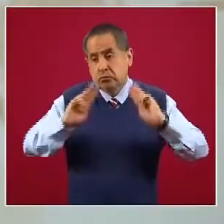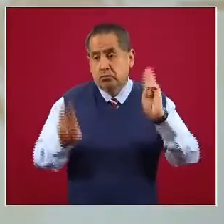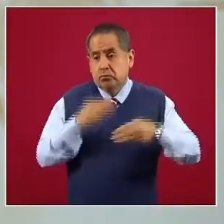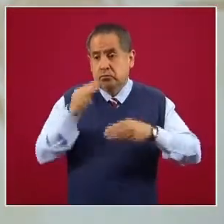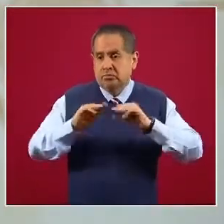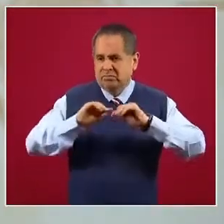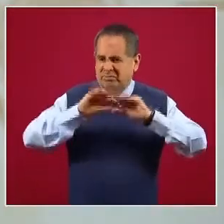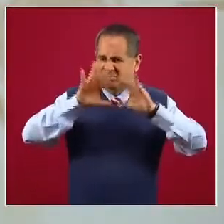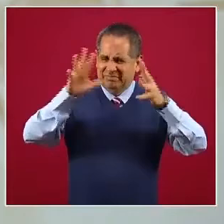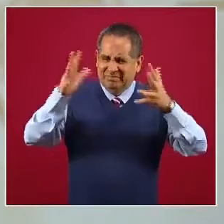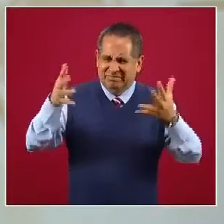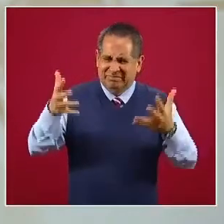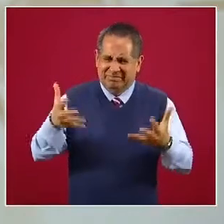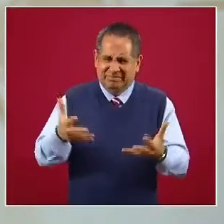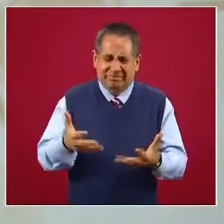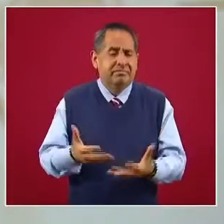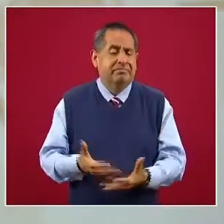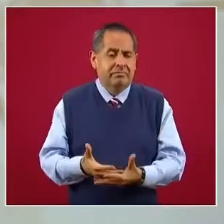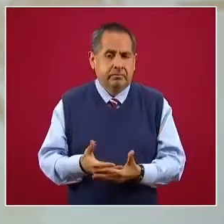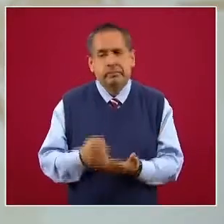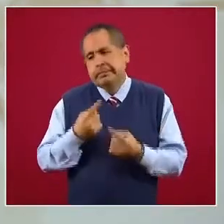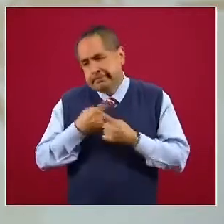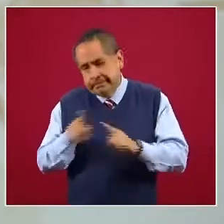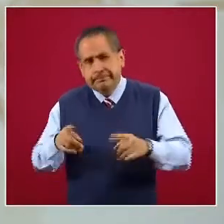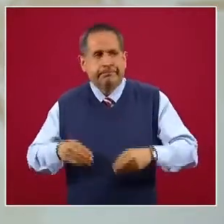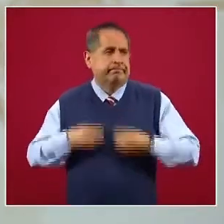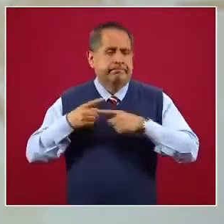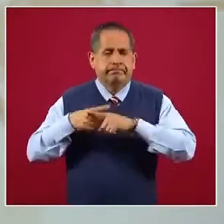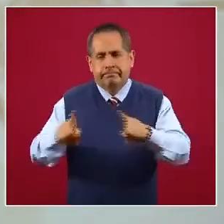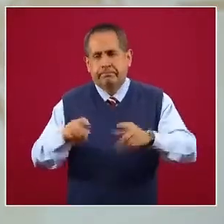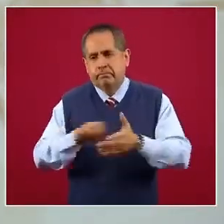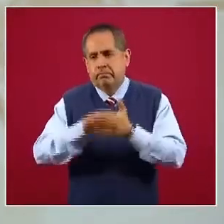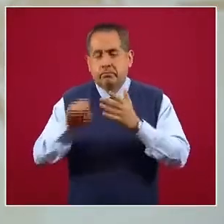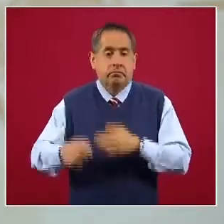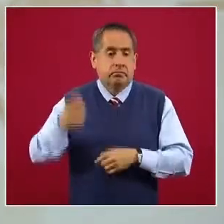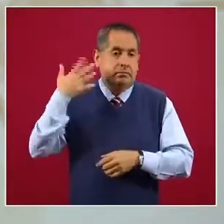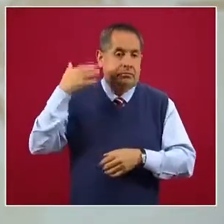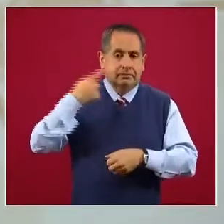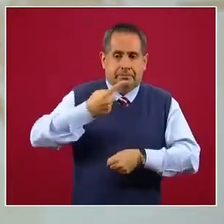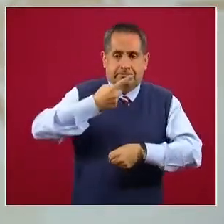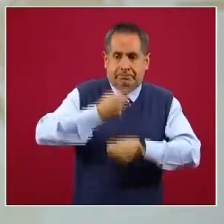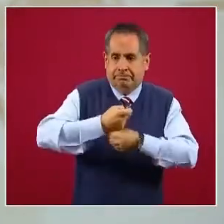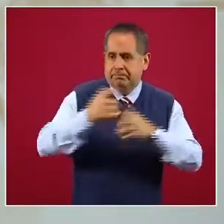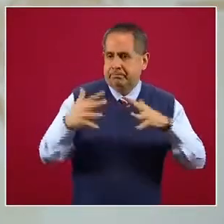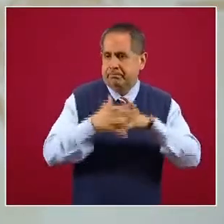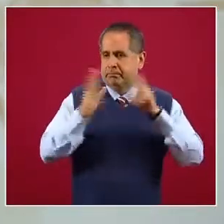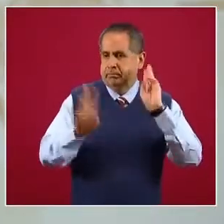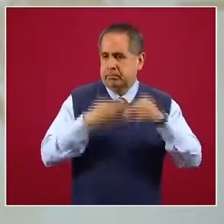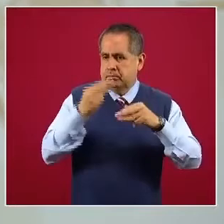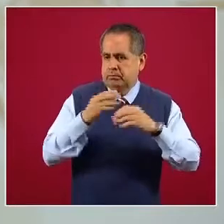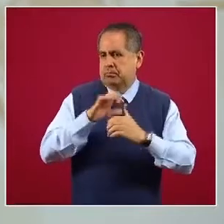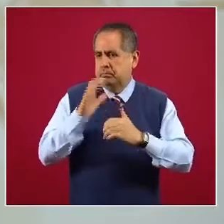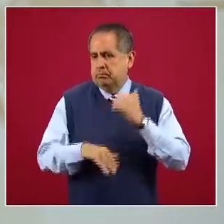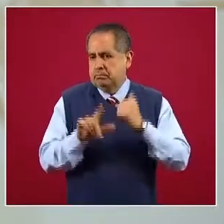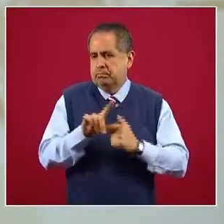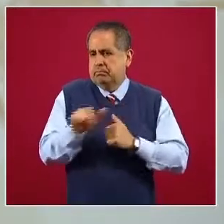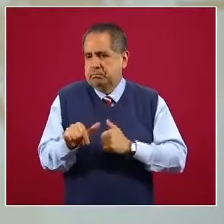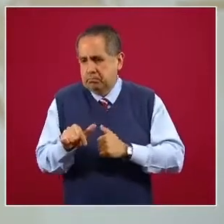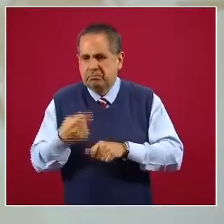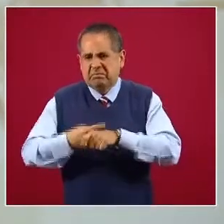humanidad. En un contexto histórico, por supuesto, muy diferente. Estaba terminando la Primera Guerra Mundial, en varios